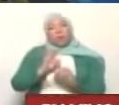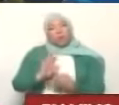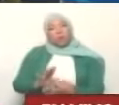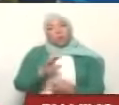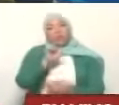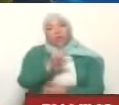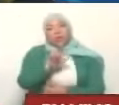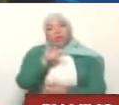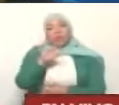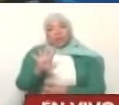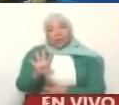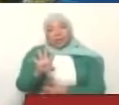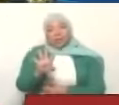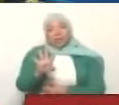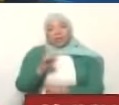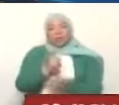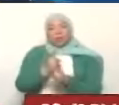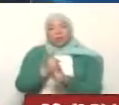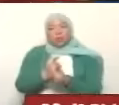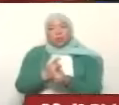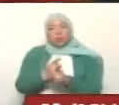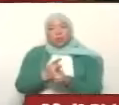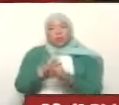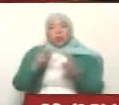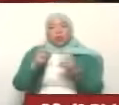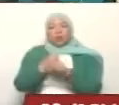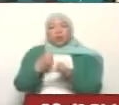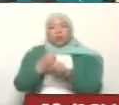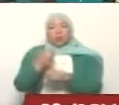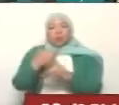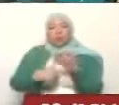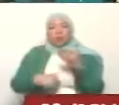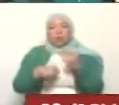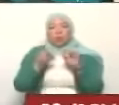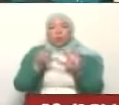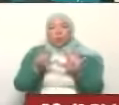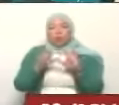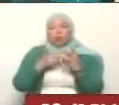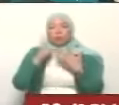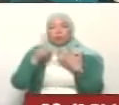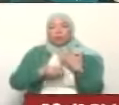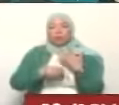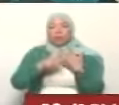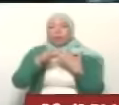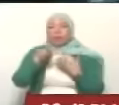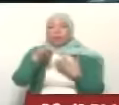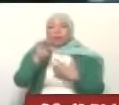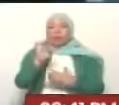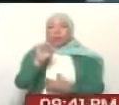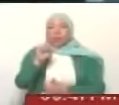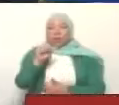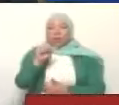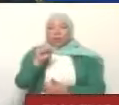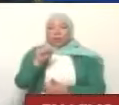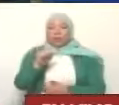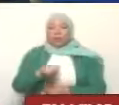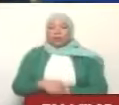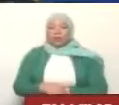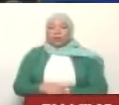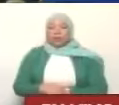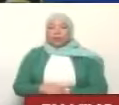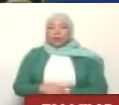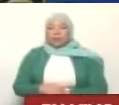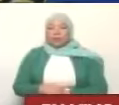las 35, de los 35 temas que vamos a tener en los 8 programas de Factor M.